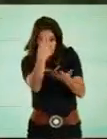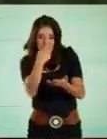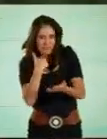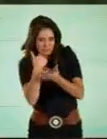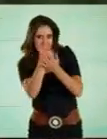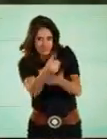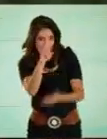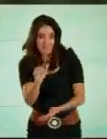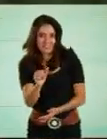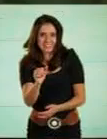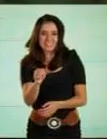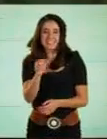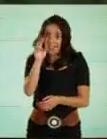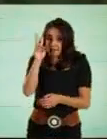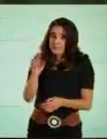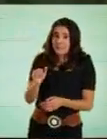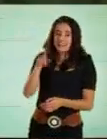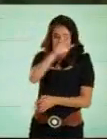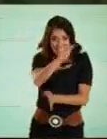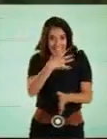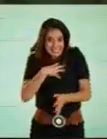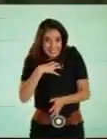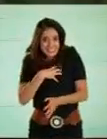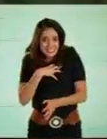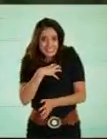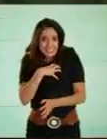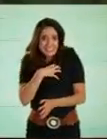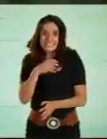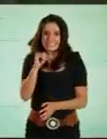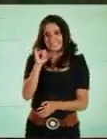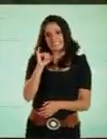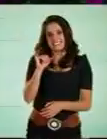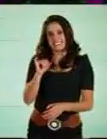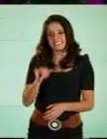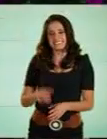que necesites. Va. Entonces, ¿ya estás contenta?